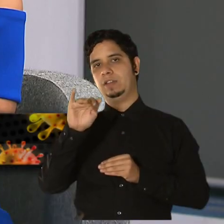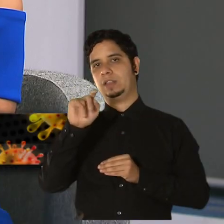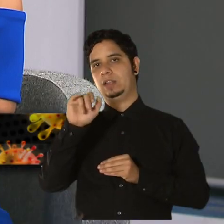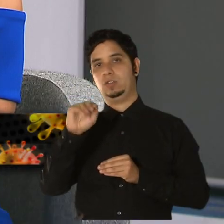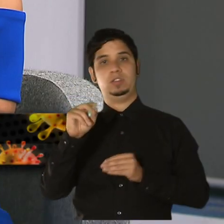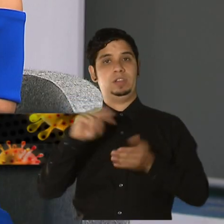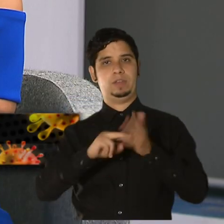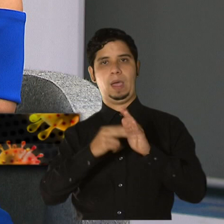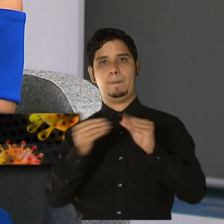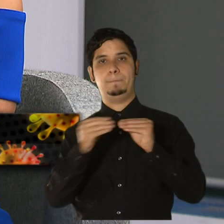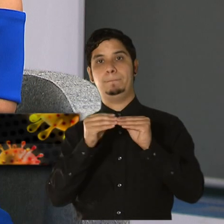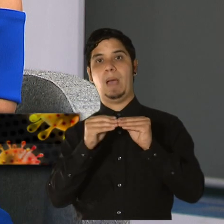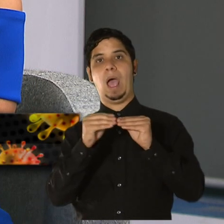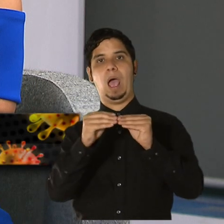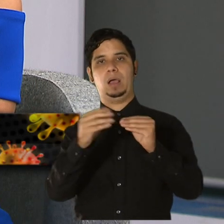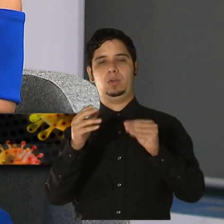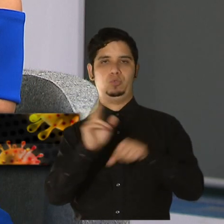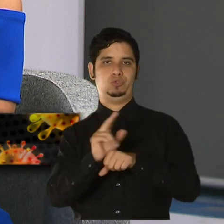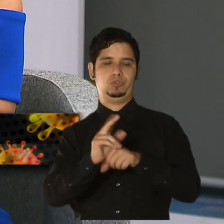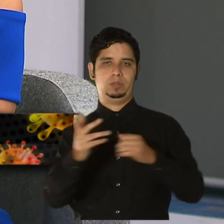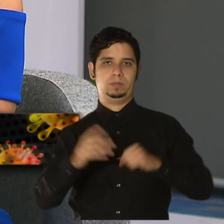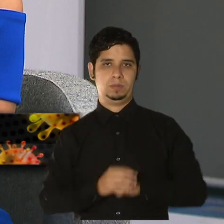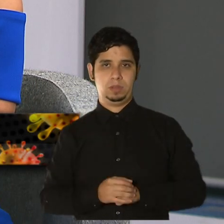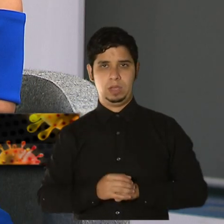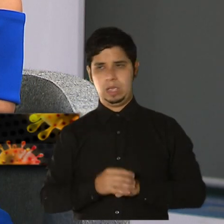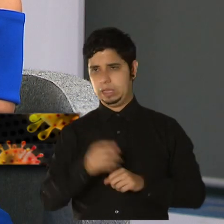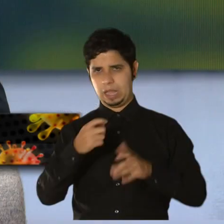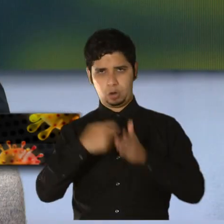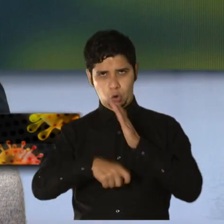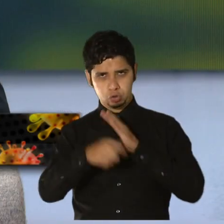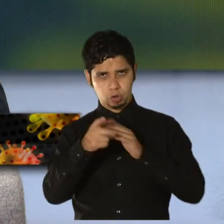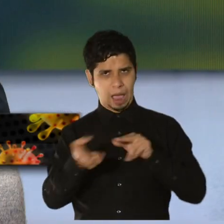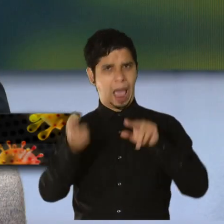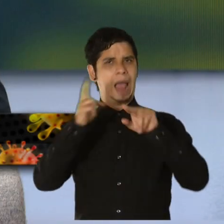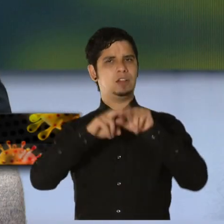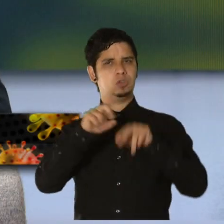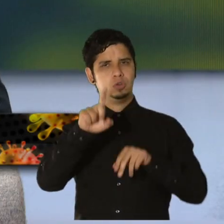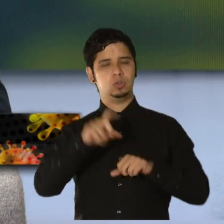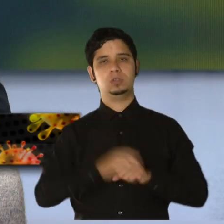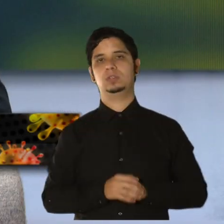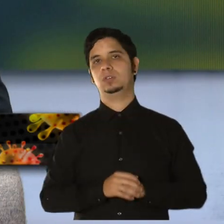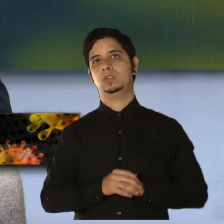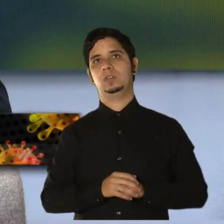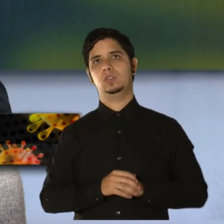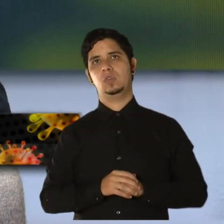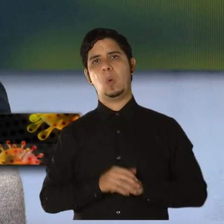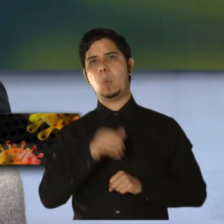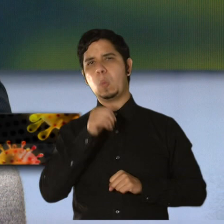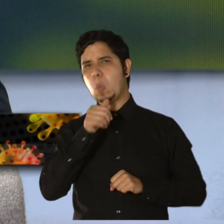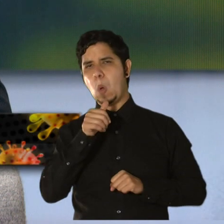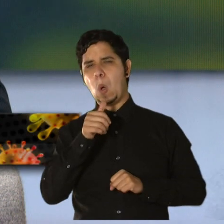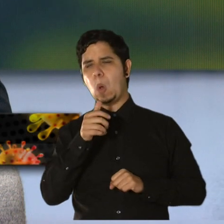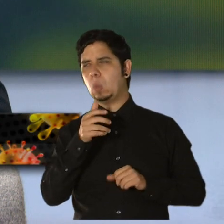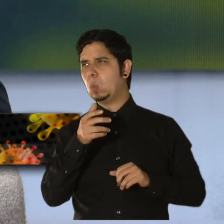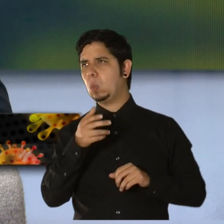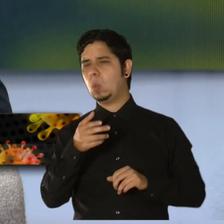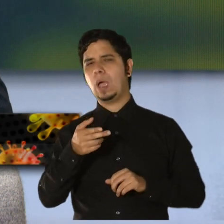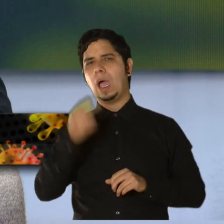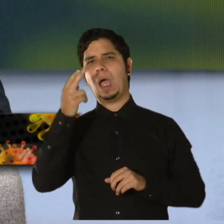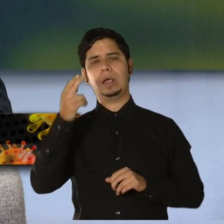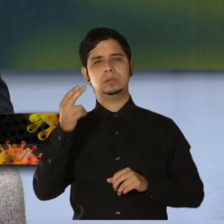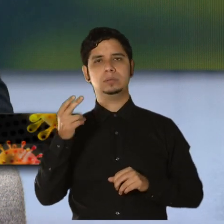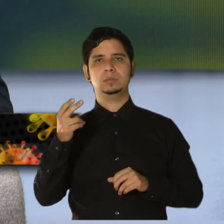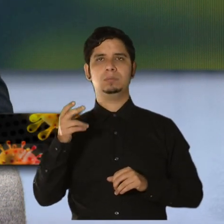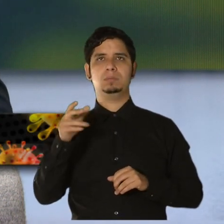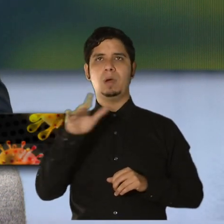el costo de esa sustancia en la calle es alto? No es alto, aproximadamente